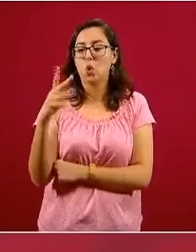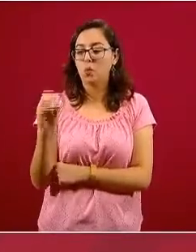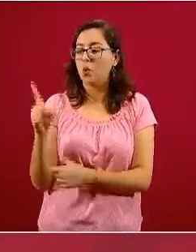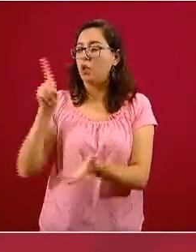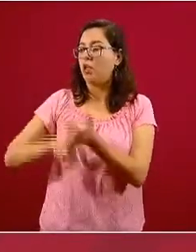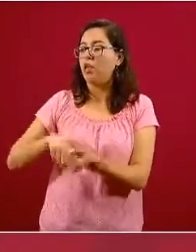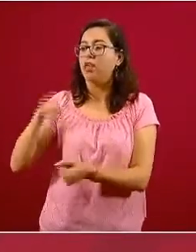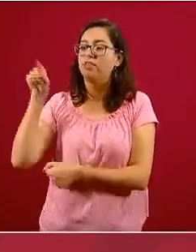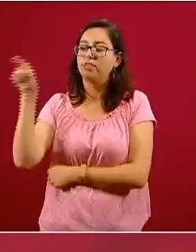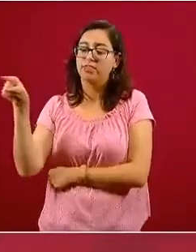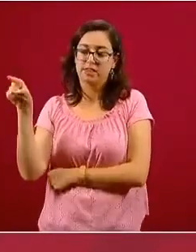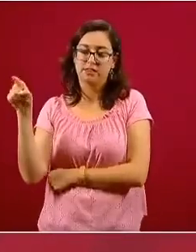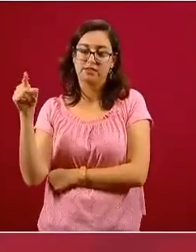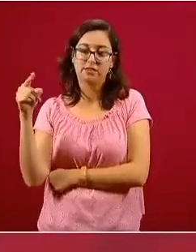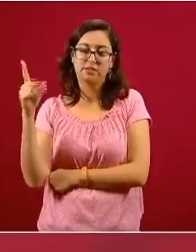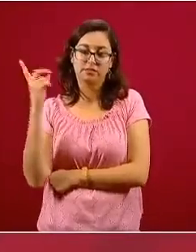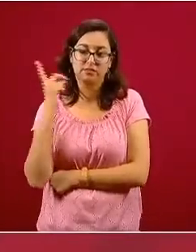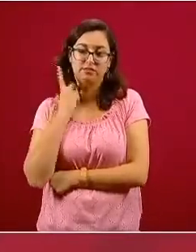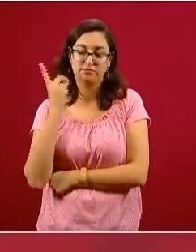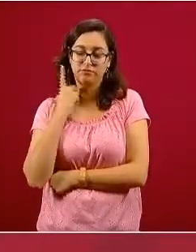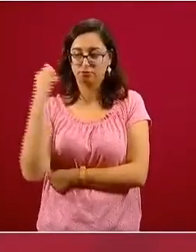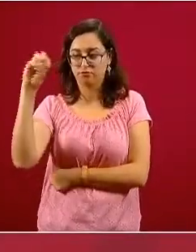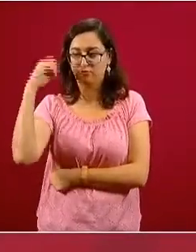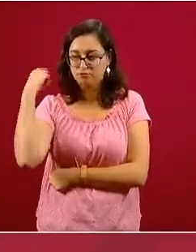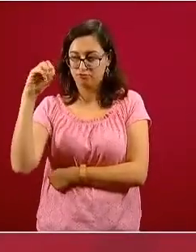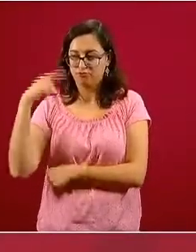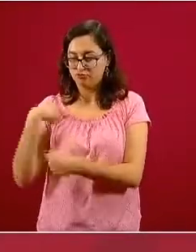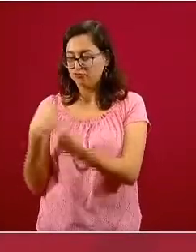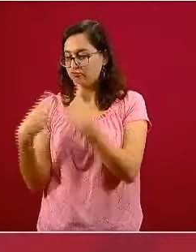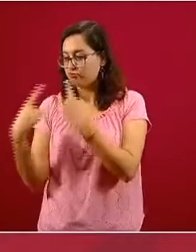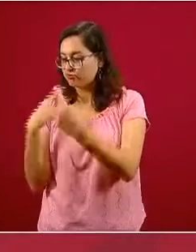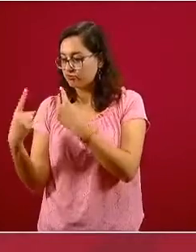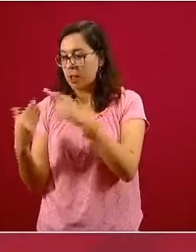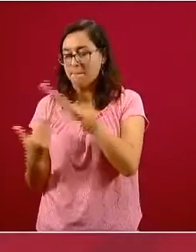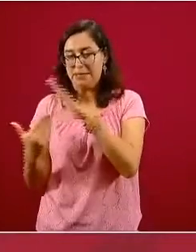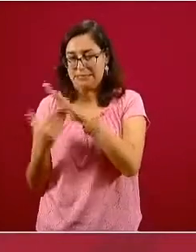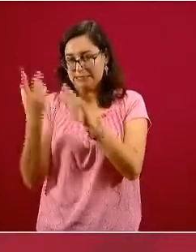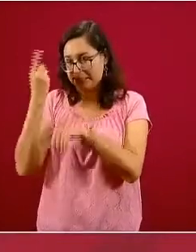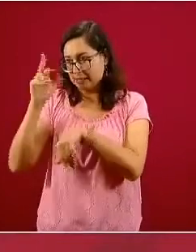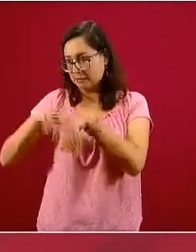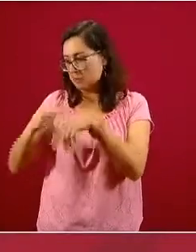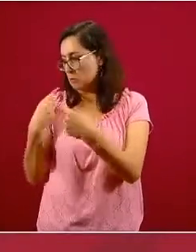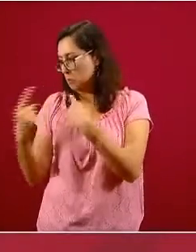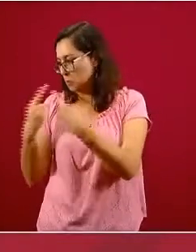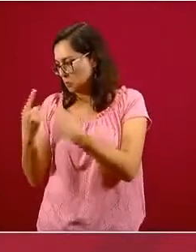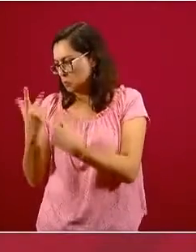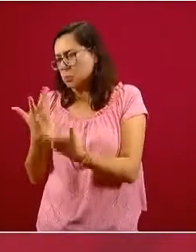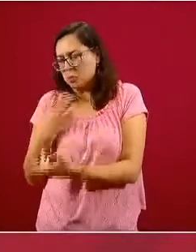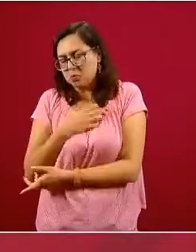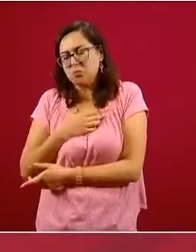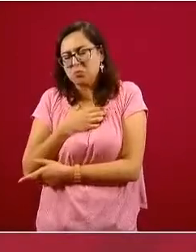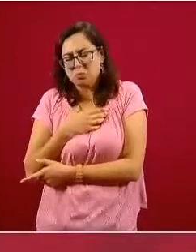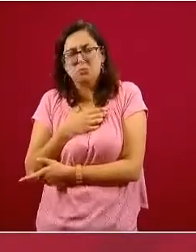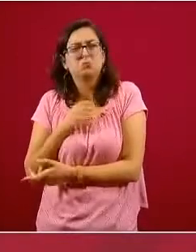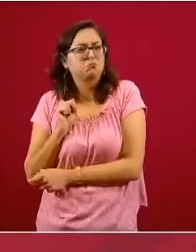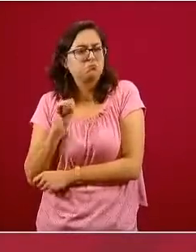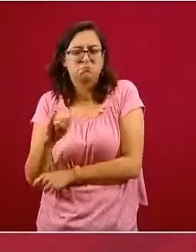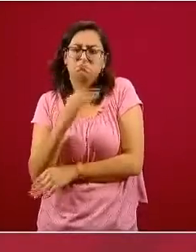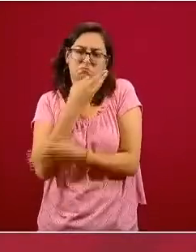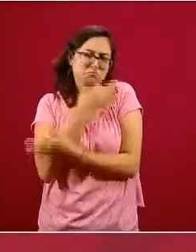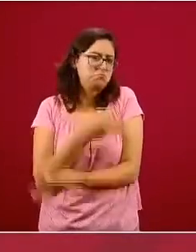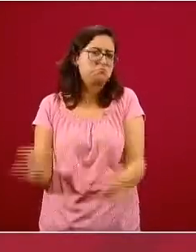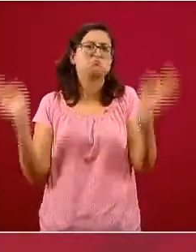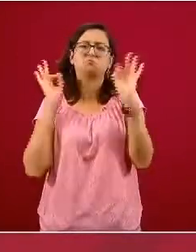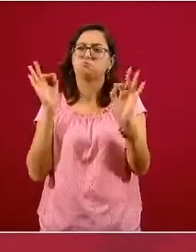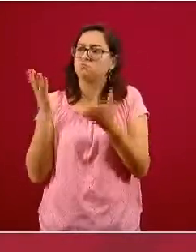del Congreso de Oaxaca, de la mesa directiva, y celebré públicamente que había